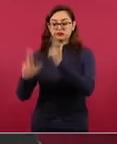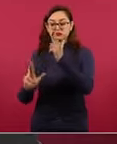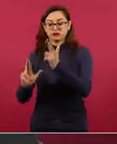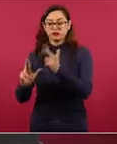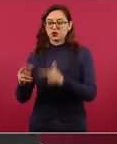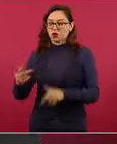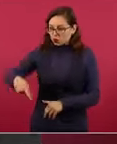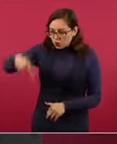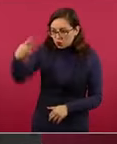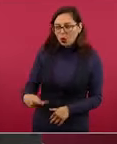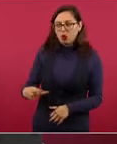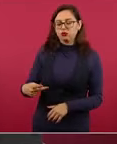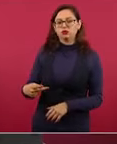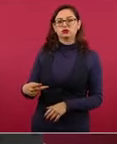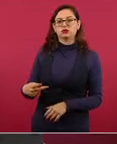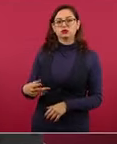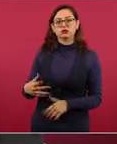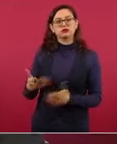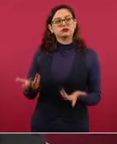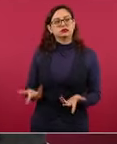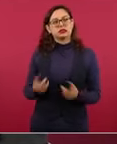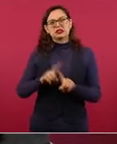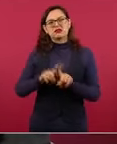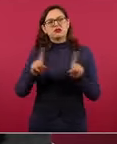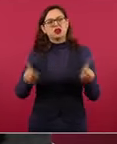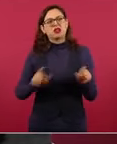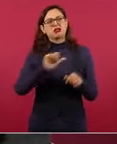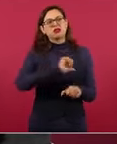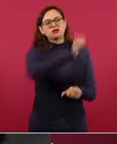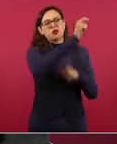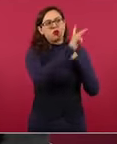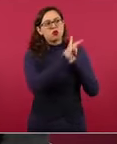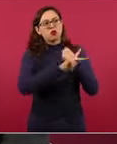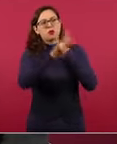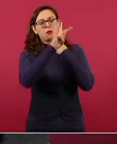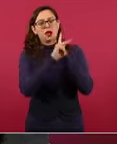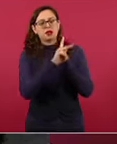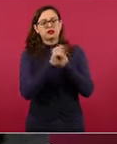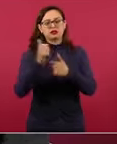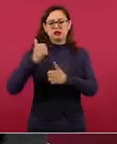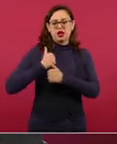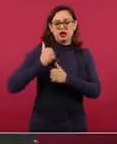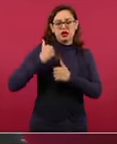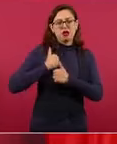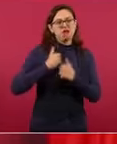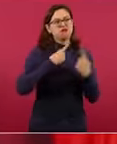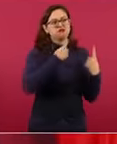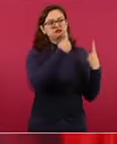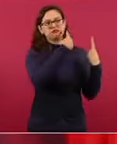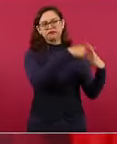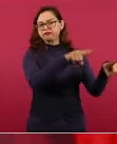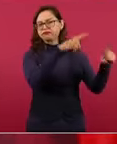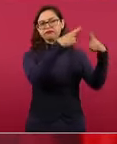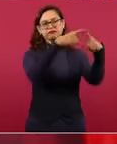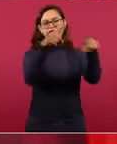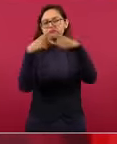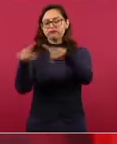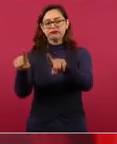ejércitos por qué somos muy dados a